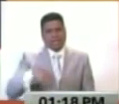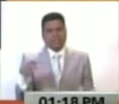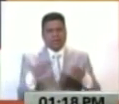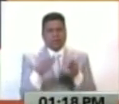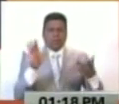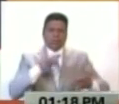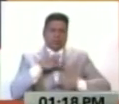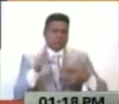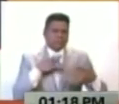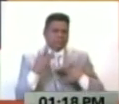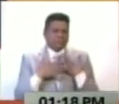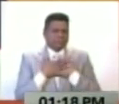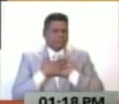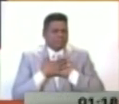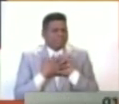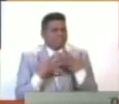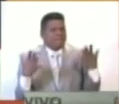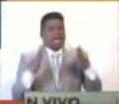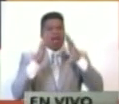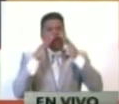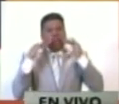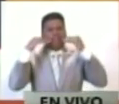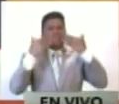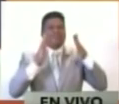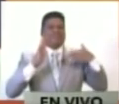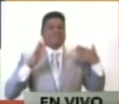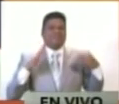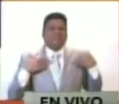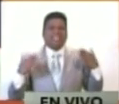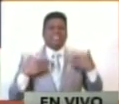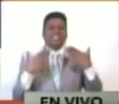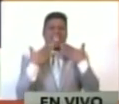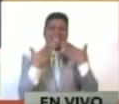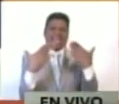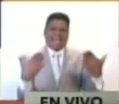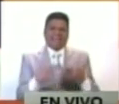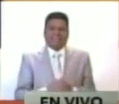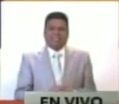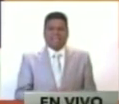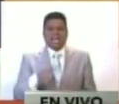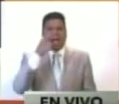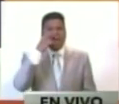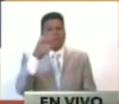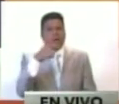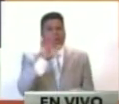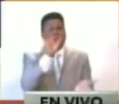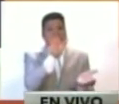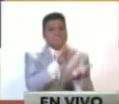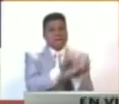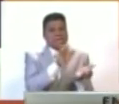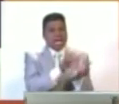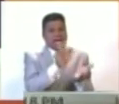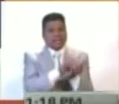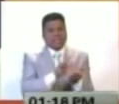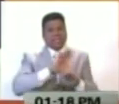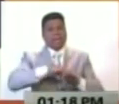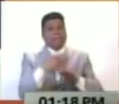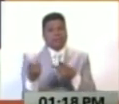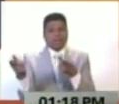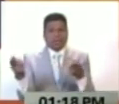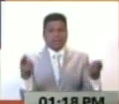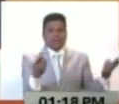sentimos sumamente felices. Queremos agradecer al pueblo de Margarita porque recibió con